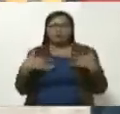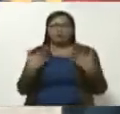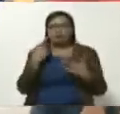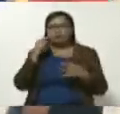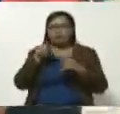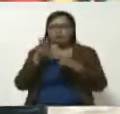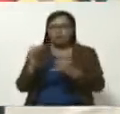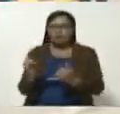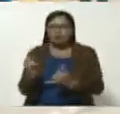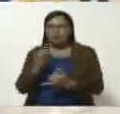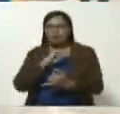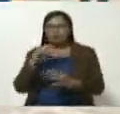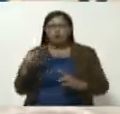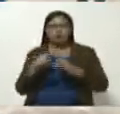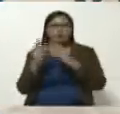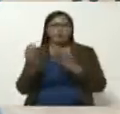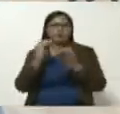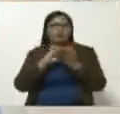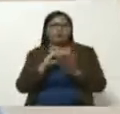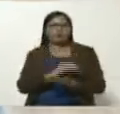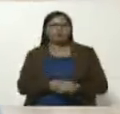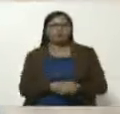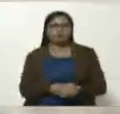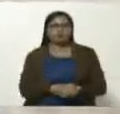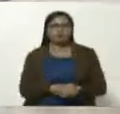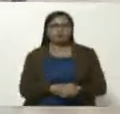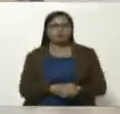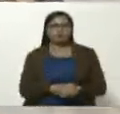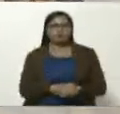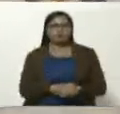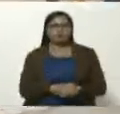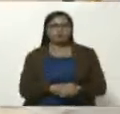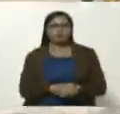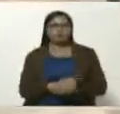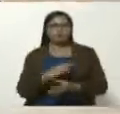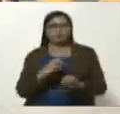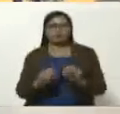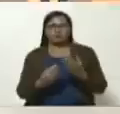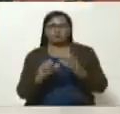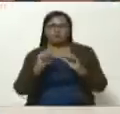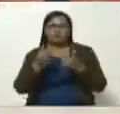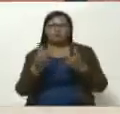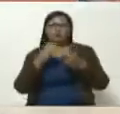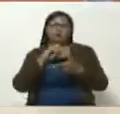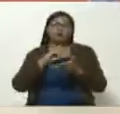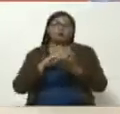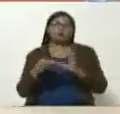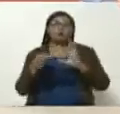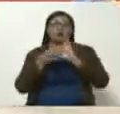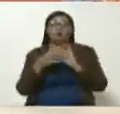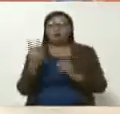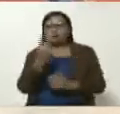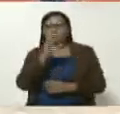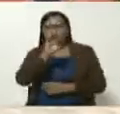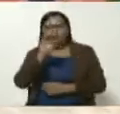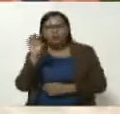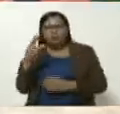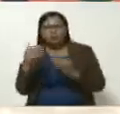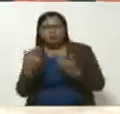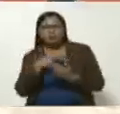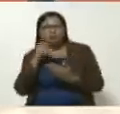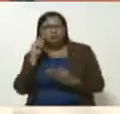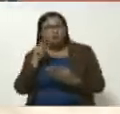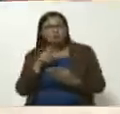volver a reencontrarnos en labores y reiniciar una nueva alianza entre los dos países. Algo muy productivo